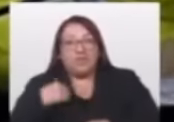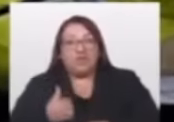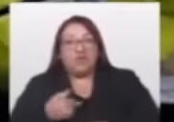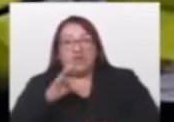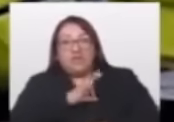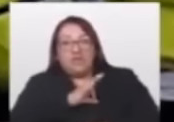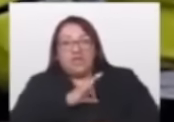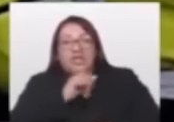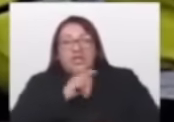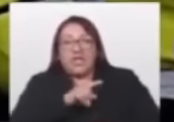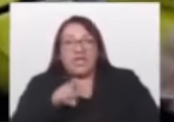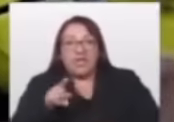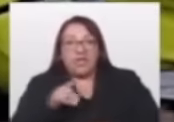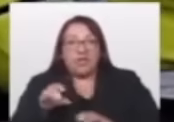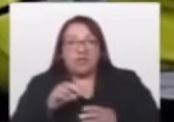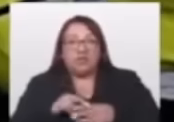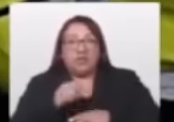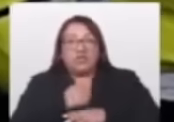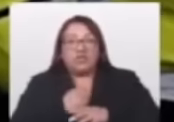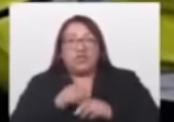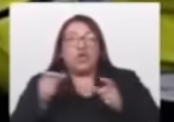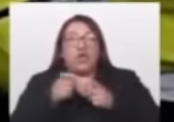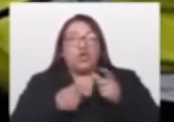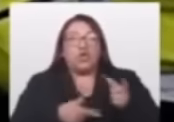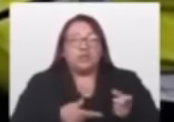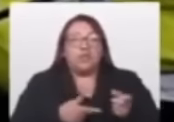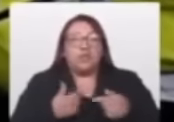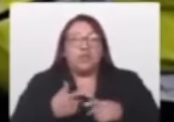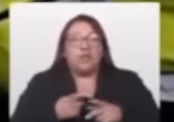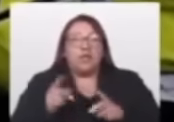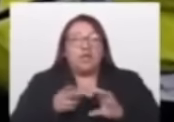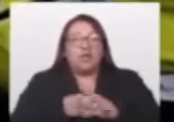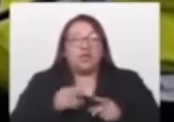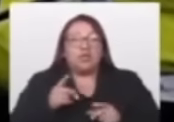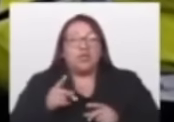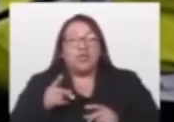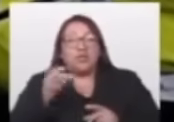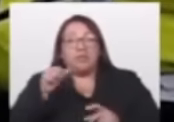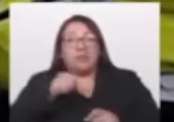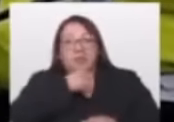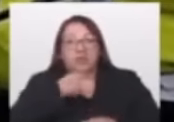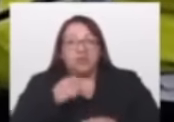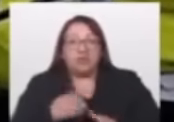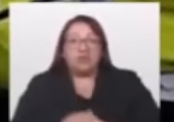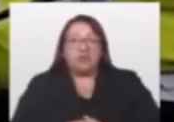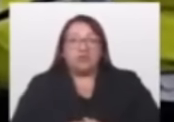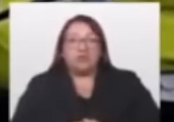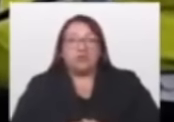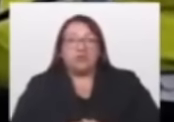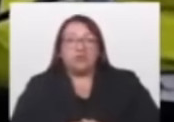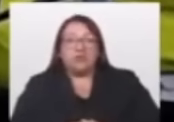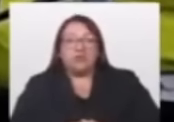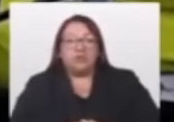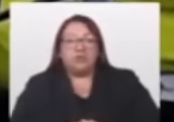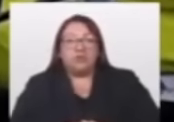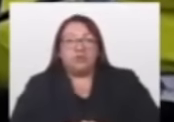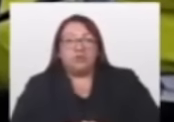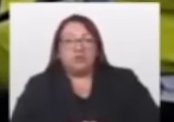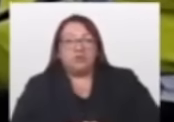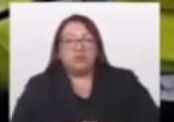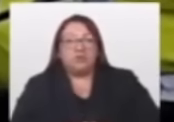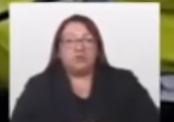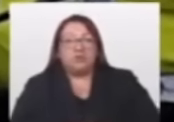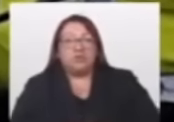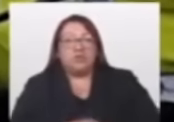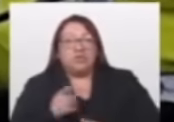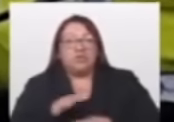que prácticamente actúan como asesores de congresistas cuando incluso reenvían su nota de prensa a medios periodísticos para que publiciten su proyecto de ley, señor